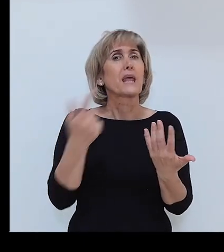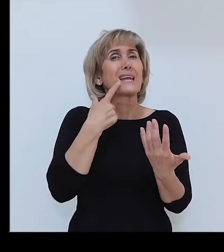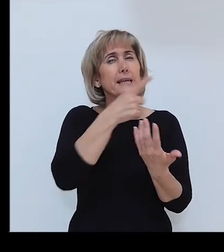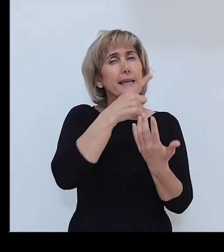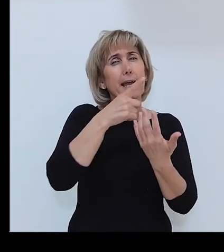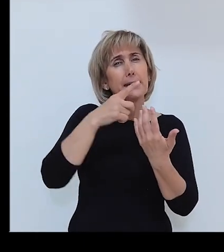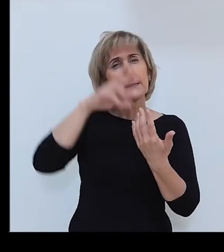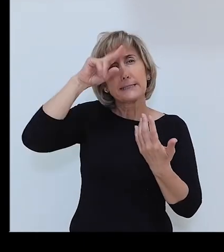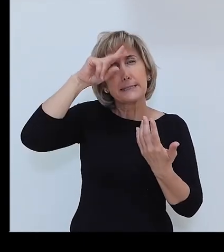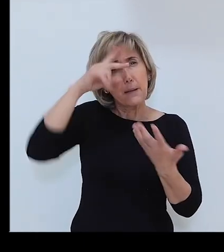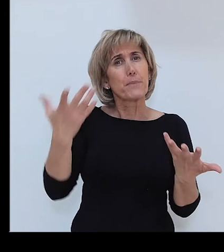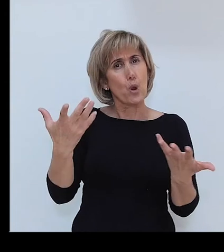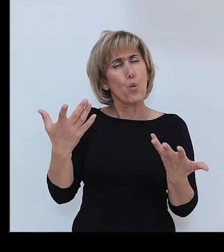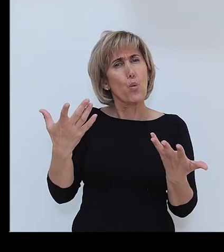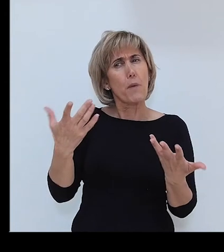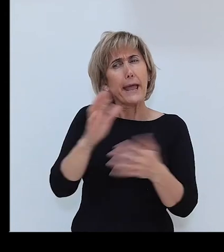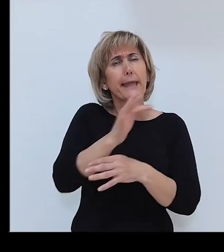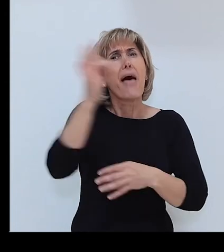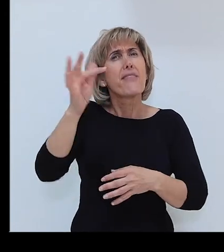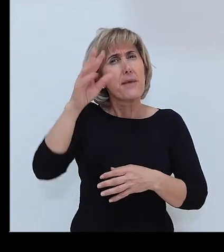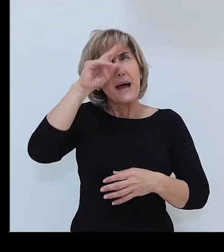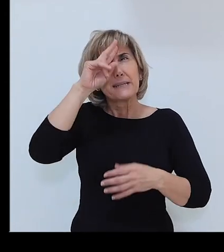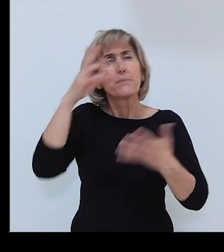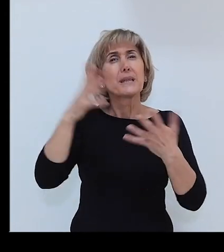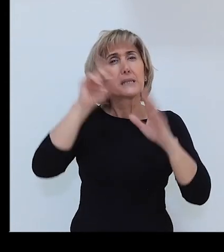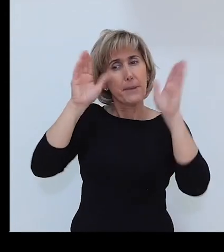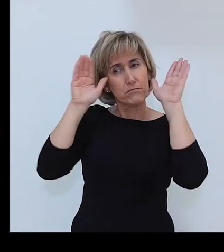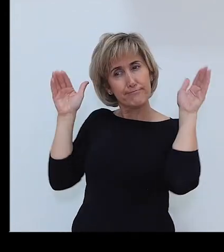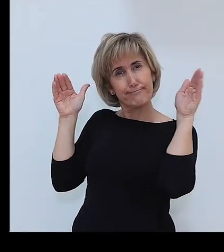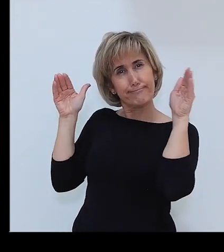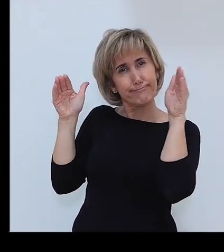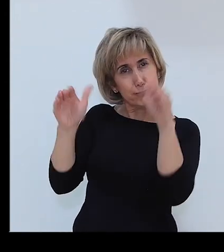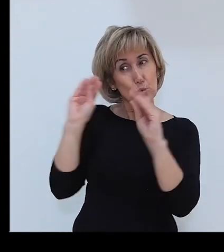mujeres. Comte, no se preocupa, y se